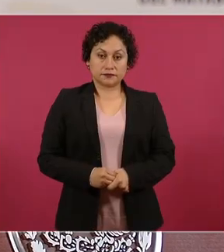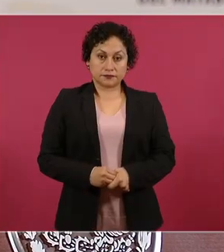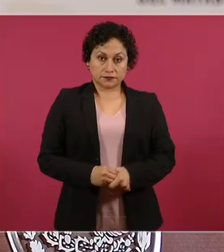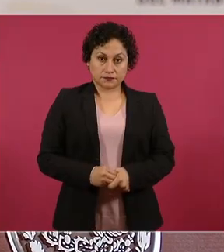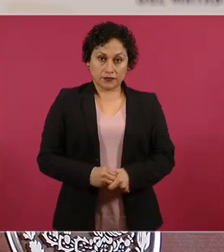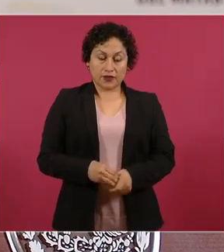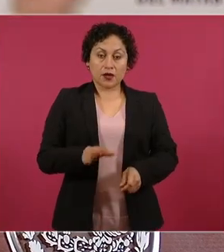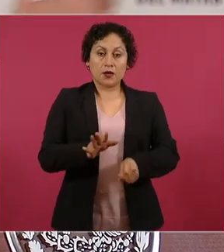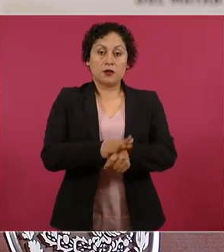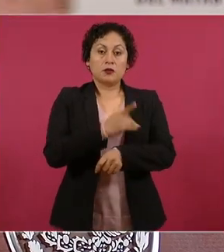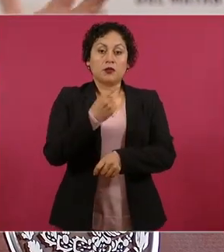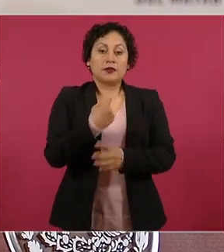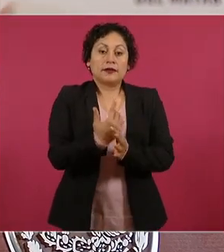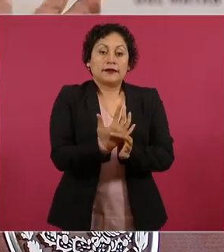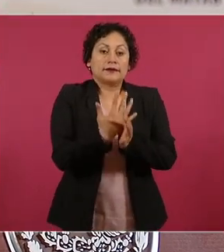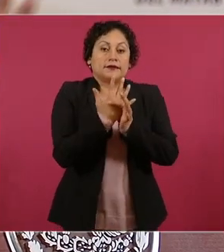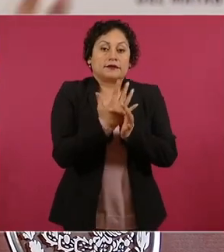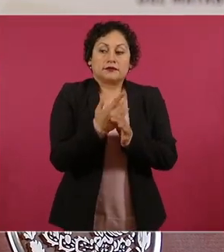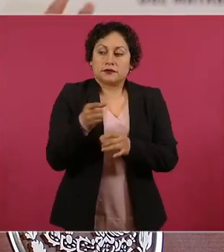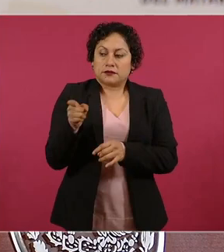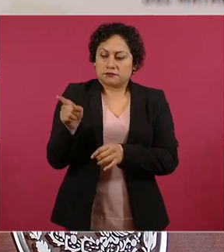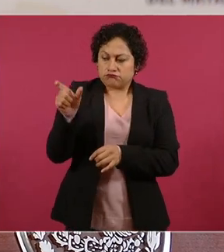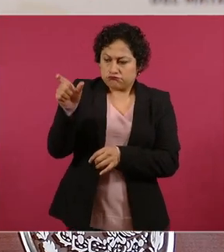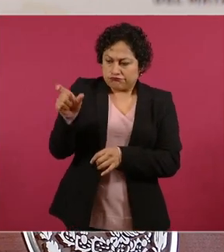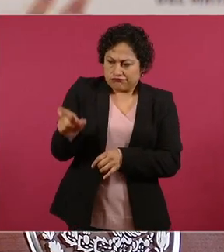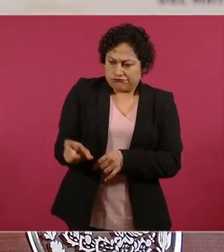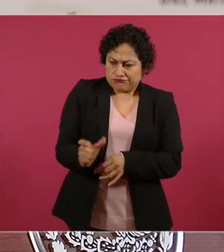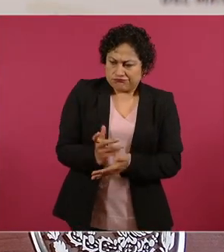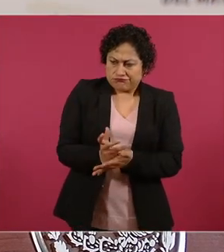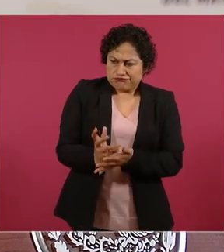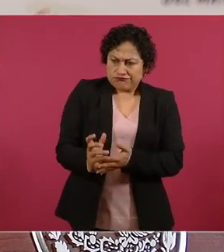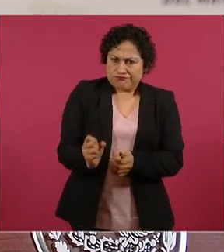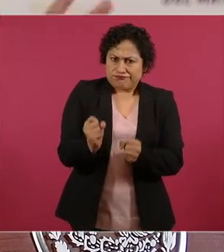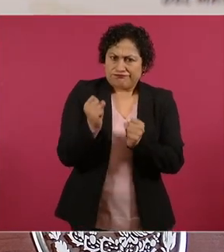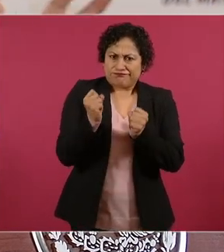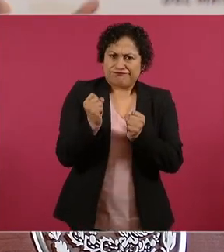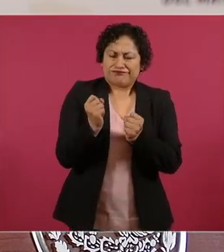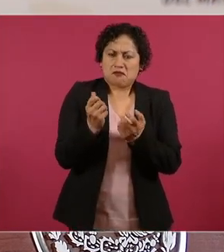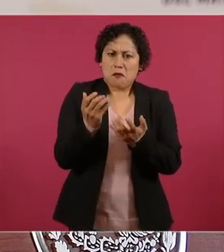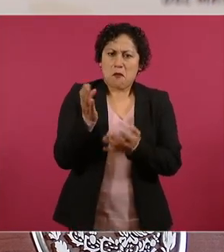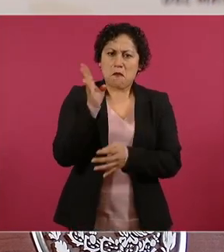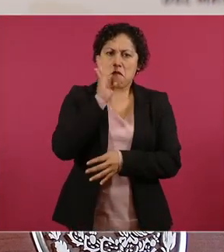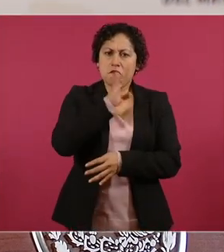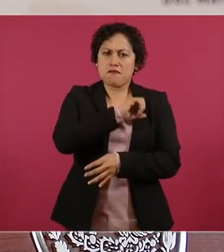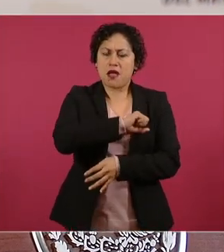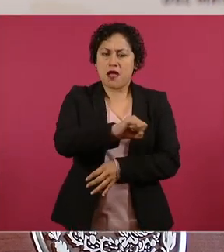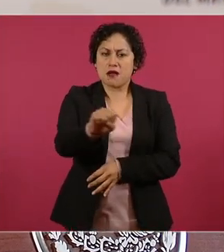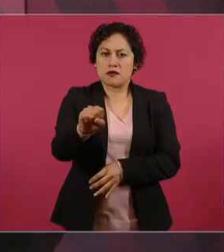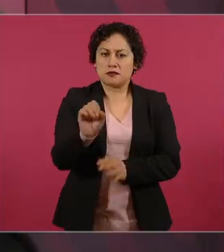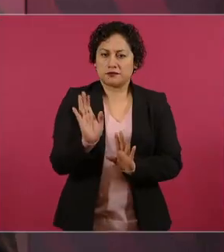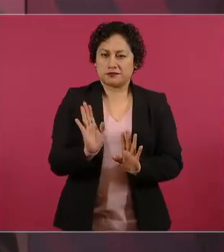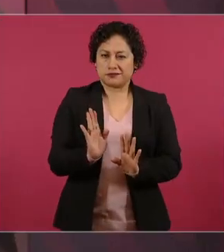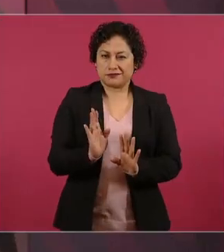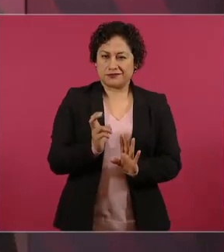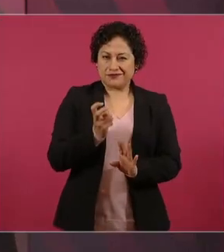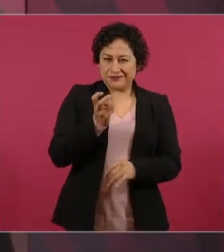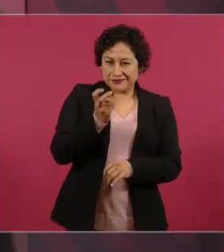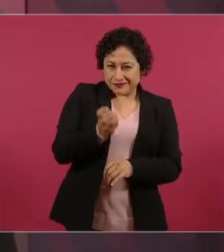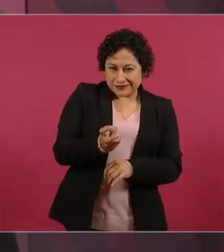cabeza. Eso no es conocer nada, absolutamente, de